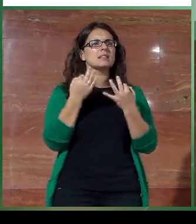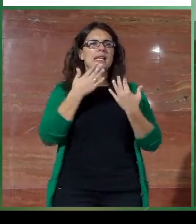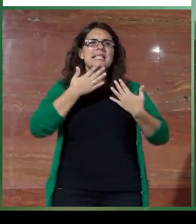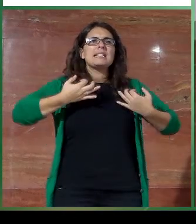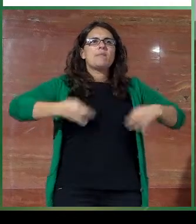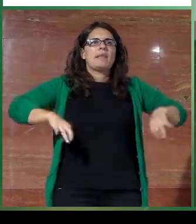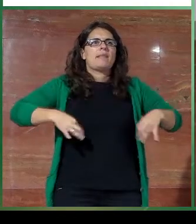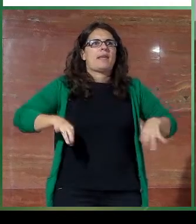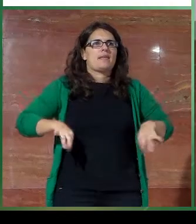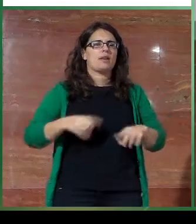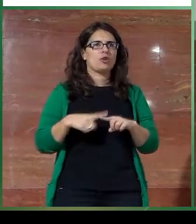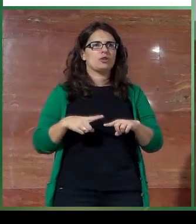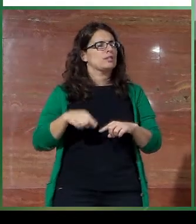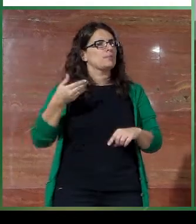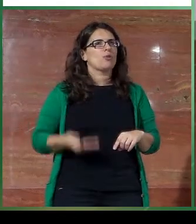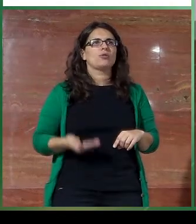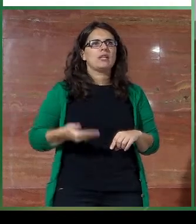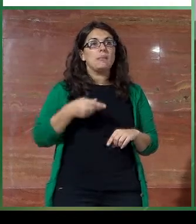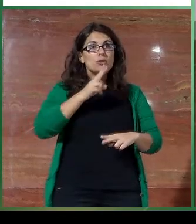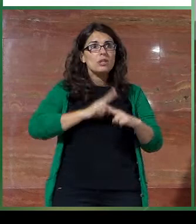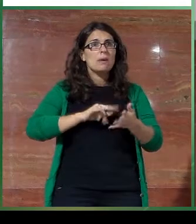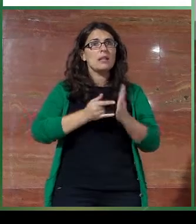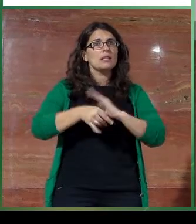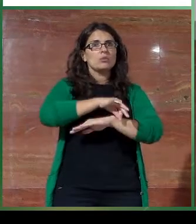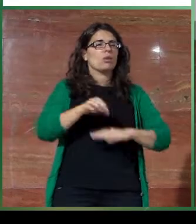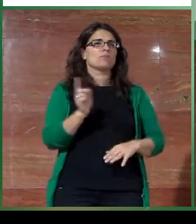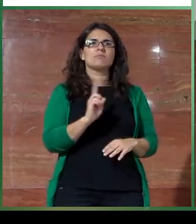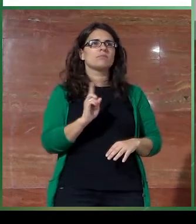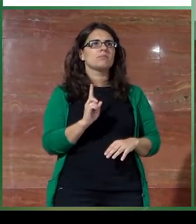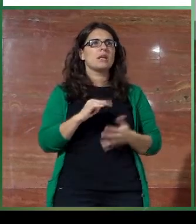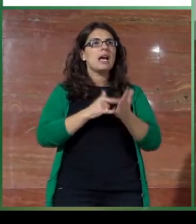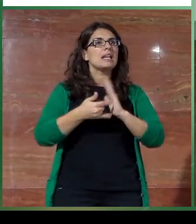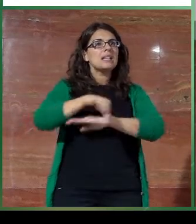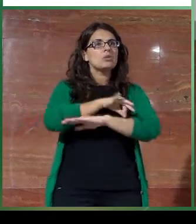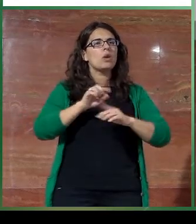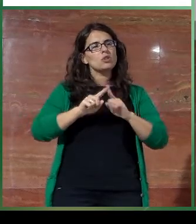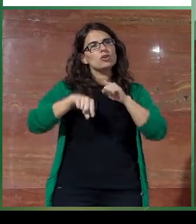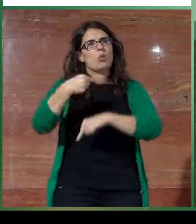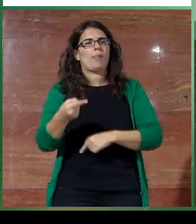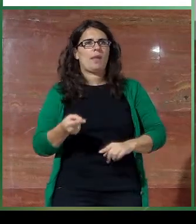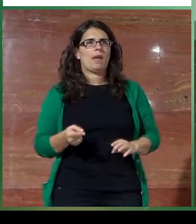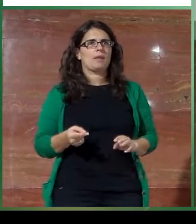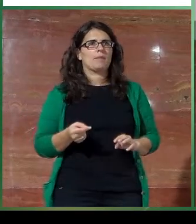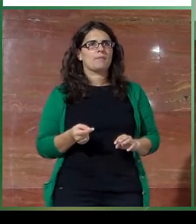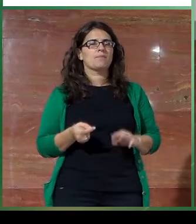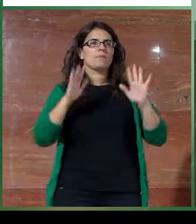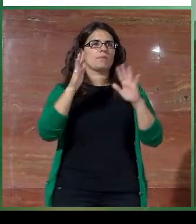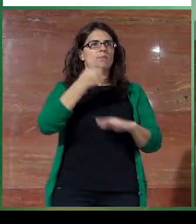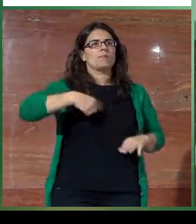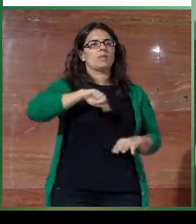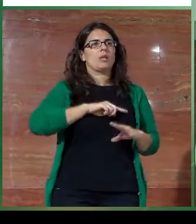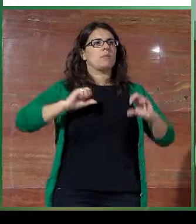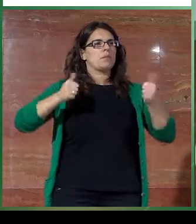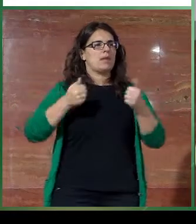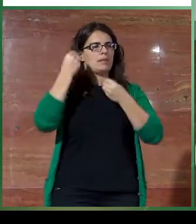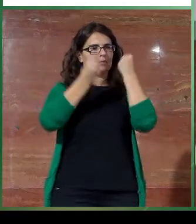simplicidad de las cosas. Pero eso no es arquitectura. La arquitectura será una consecuencia. Si empezamos a que tráigame